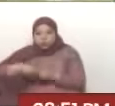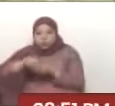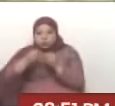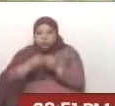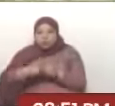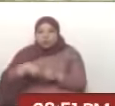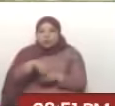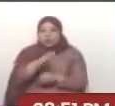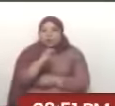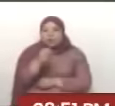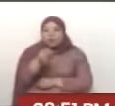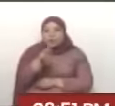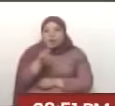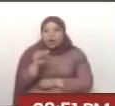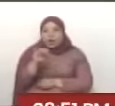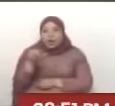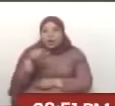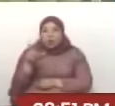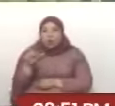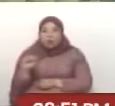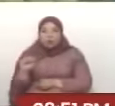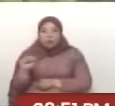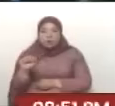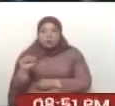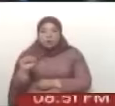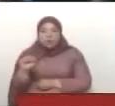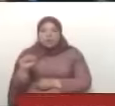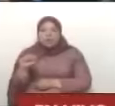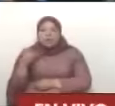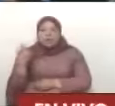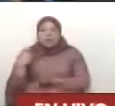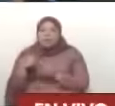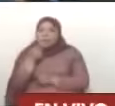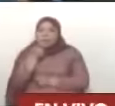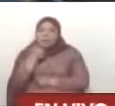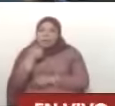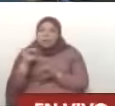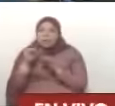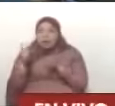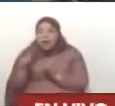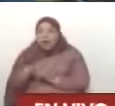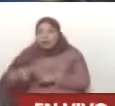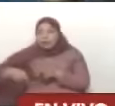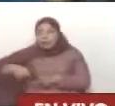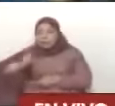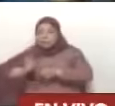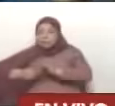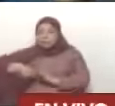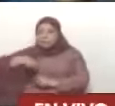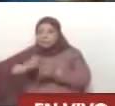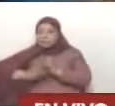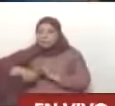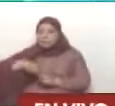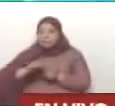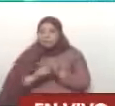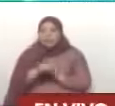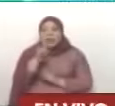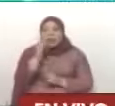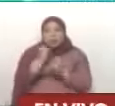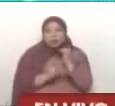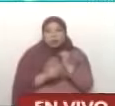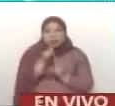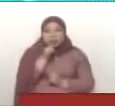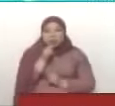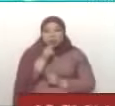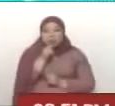artesanía de curagua. Y el último, que esperemos que bueno lo decreten pronto, pero está en la lista